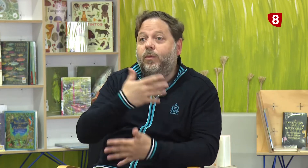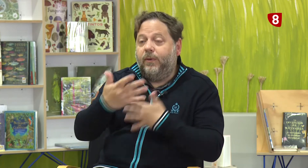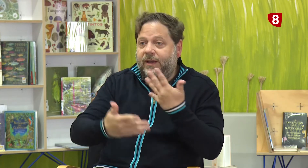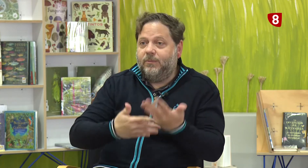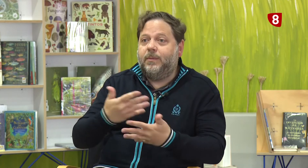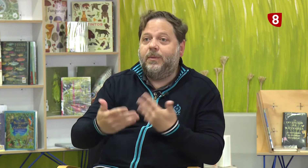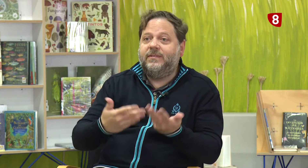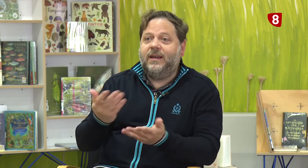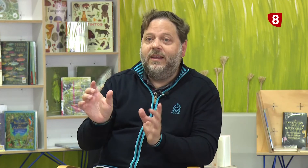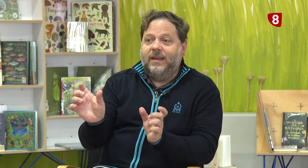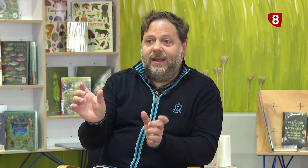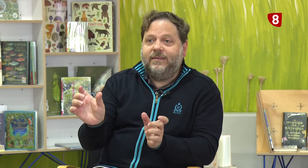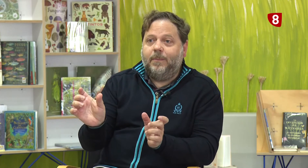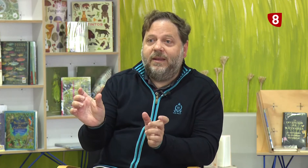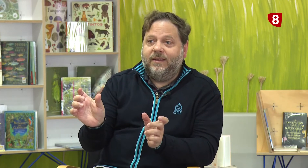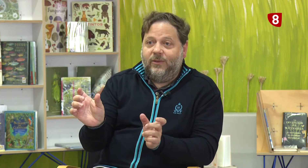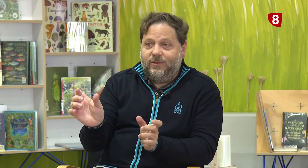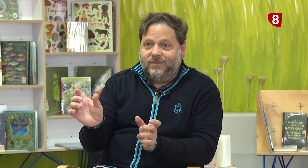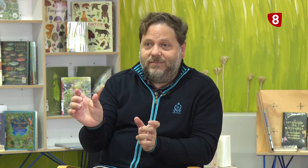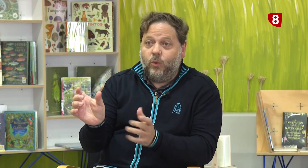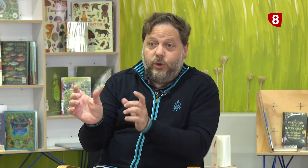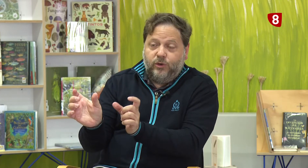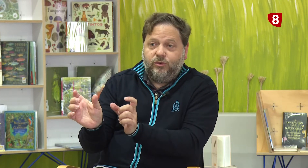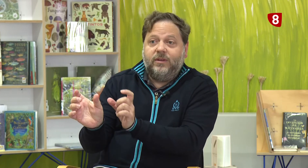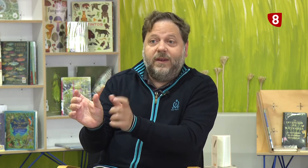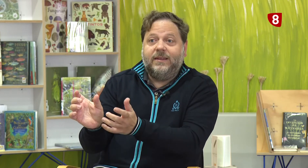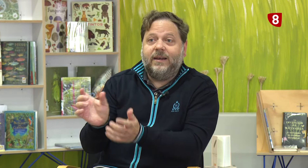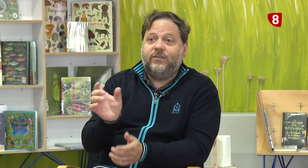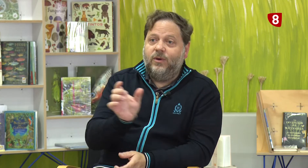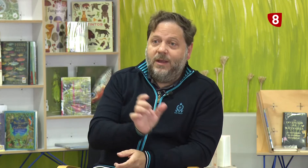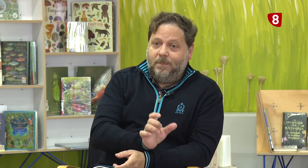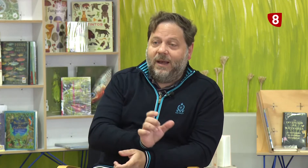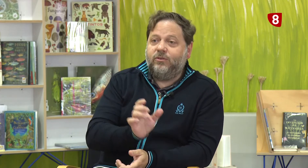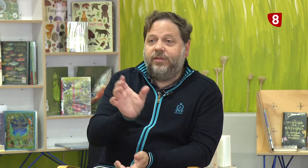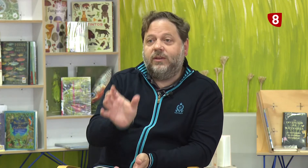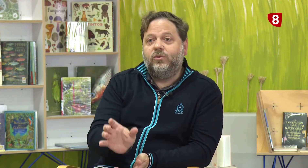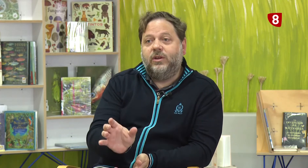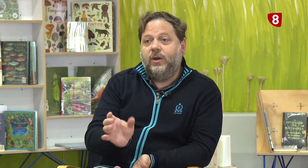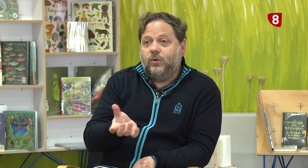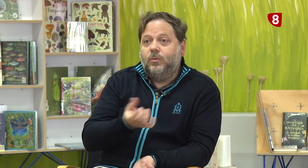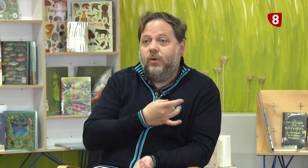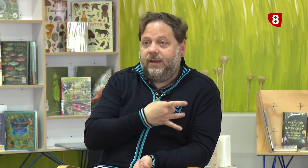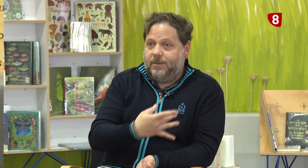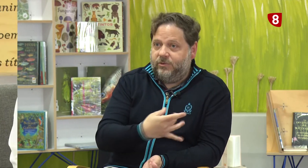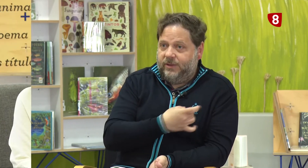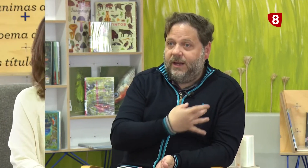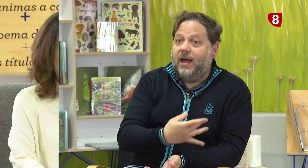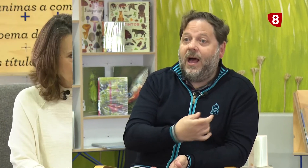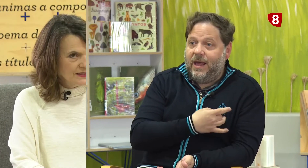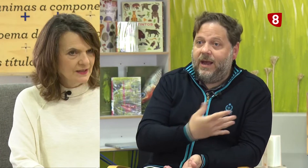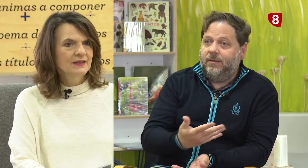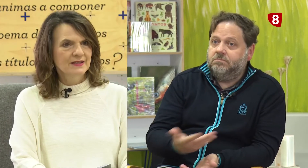Y lo mejor podríamos aprovechar ese apellido curioso, diferente al resto, para asociarte a signo y que todo el mundo dijera